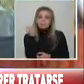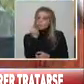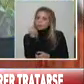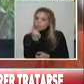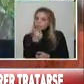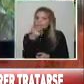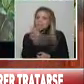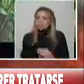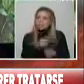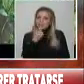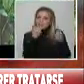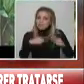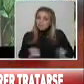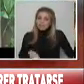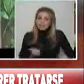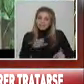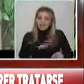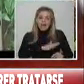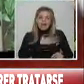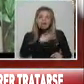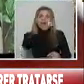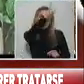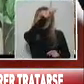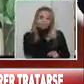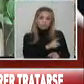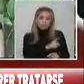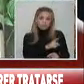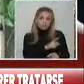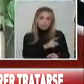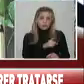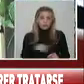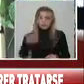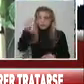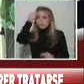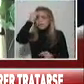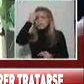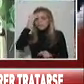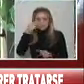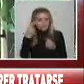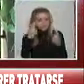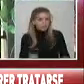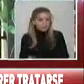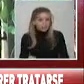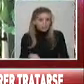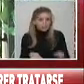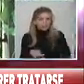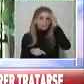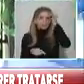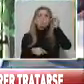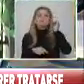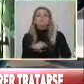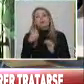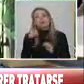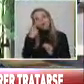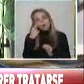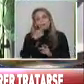que hay que diferenciar entre lo que es el amor a Cristo y el fanatismo. Estoy hablando de mí. Bueno, yo no necesariamente es imprescindible, ¿eh? Para mí sí. Hay mucha gente atea en el mundo